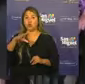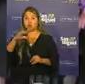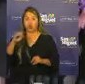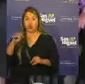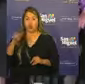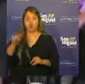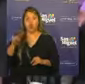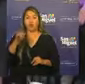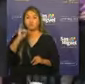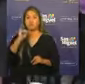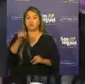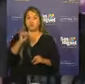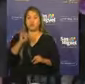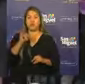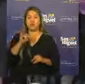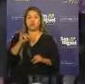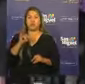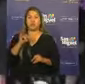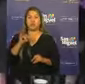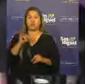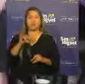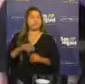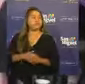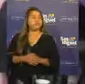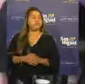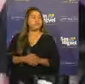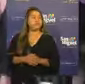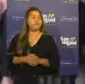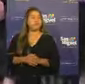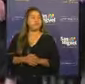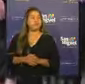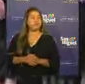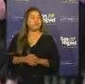los consultorios.